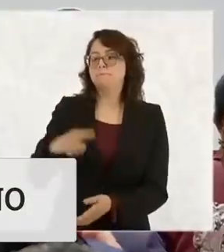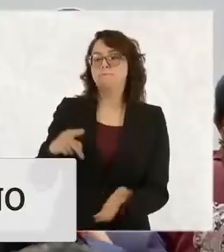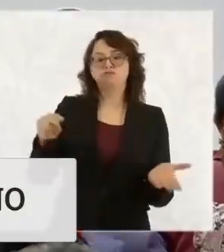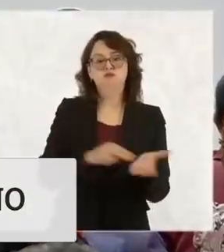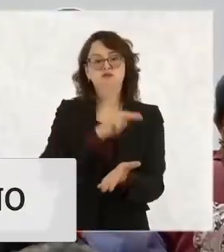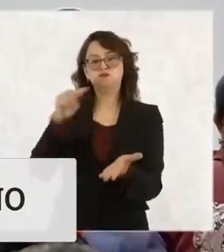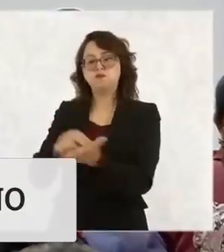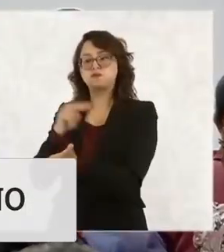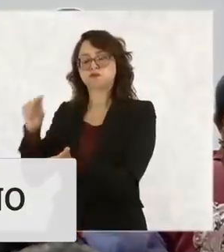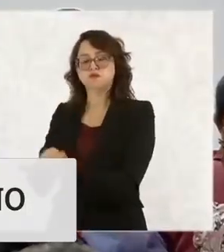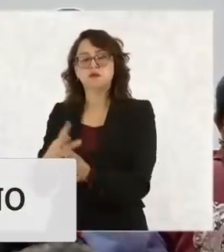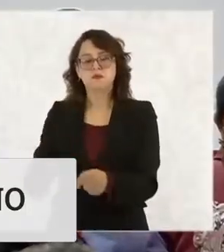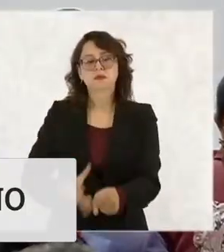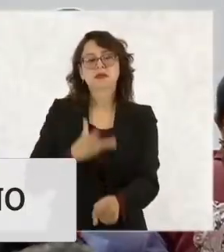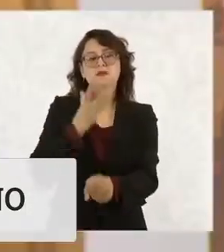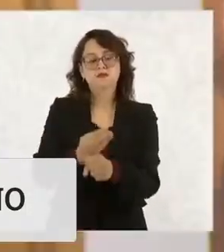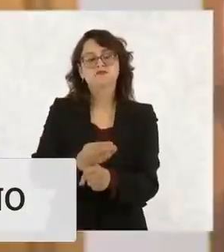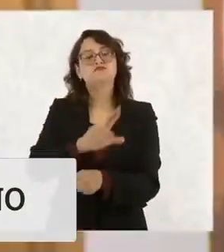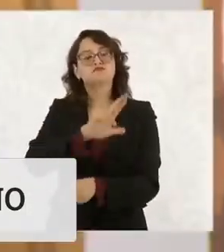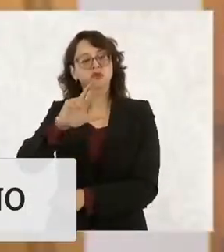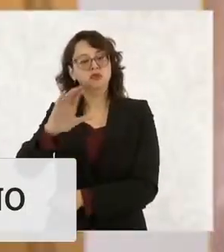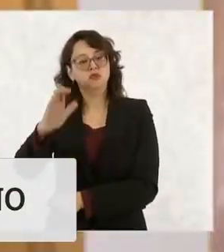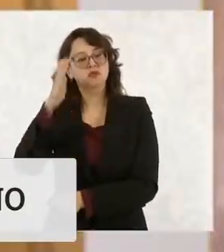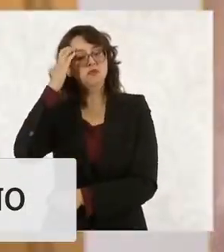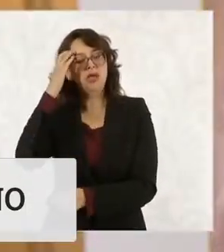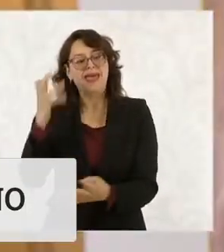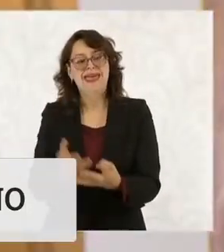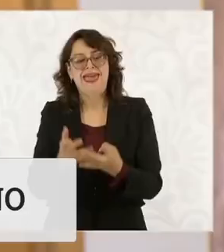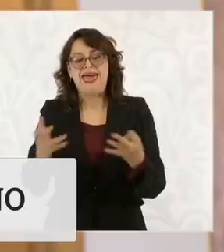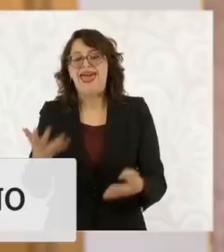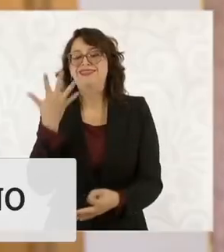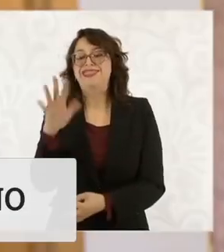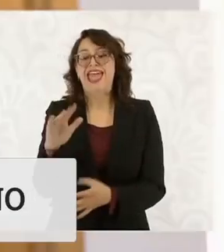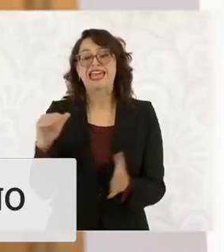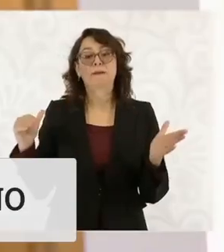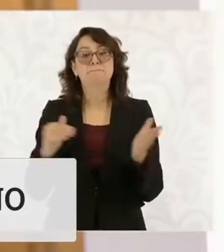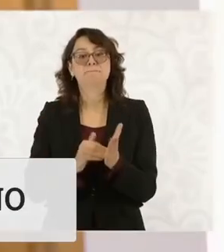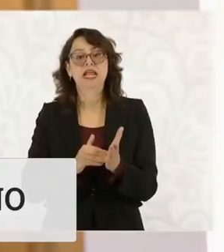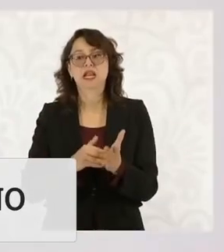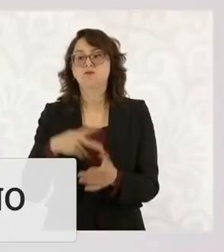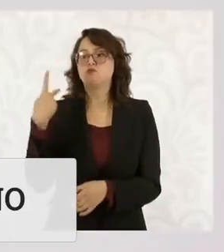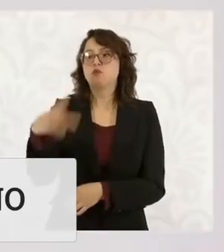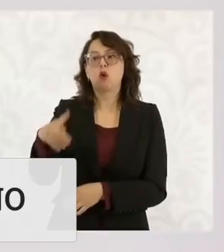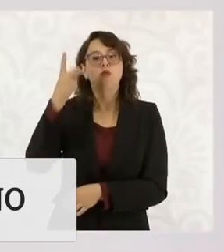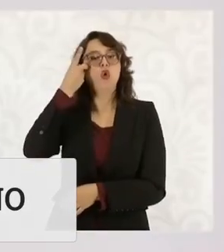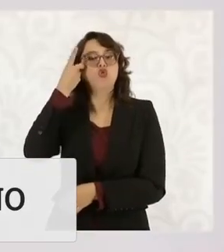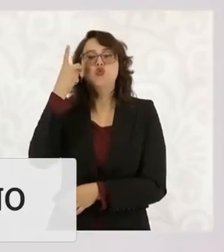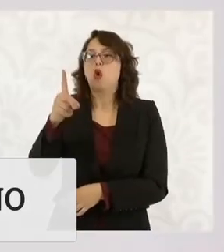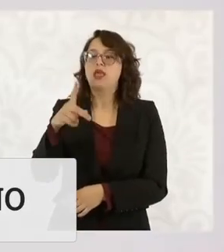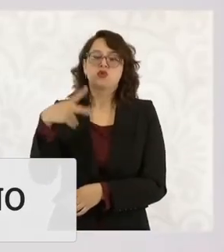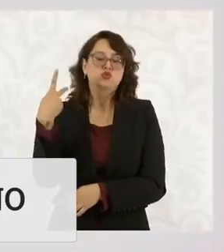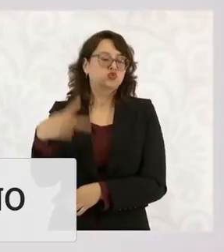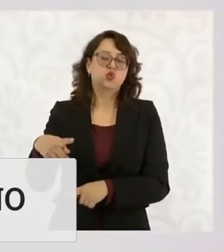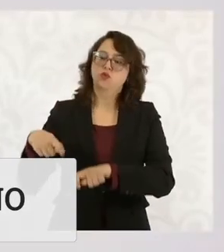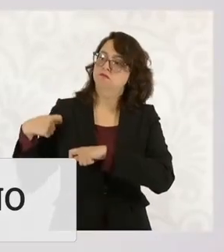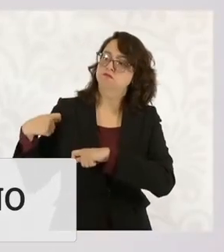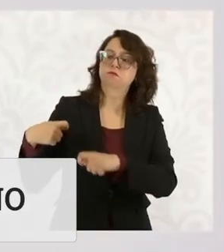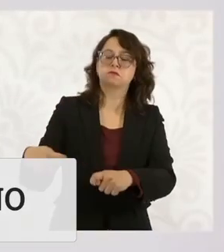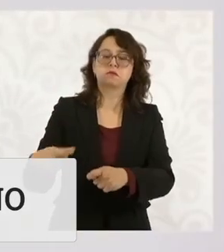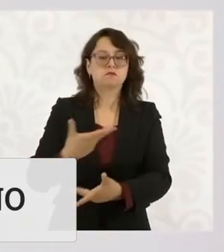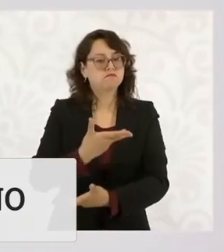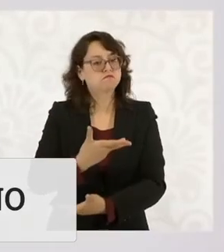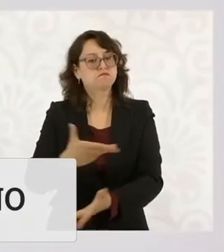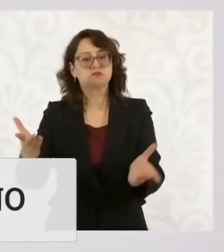restituyen, reconocen y titulan cerca de 10,000 hectáreas de tierras como propiedad comunal tradicional